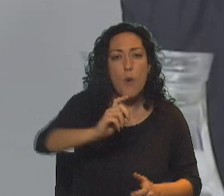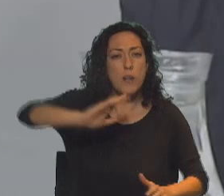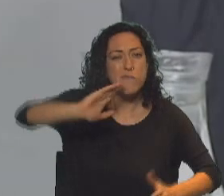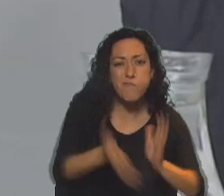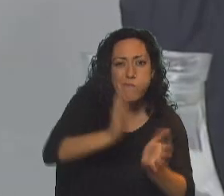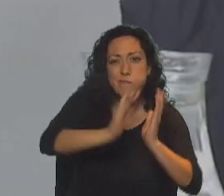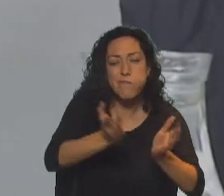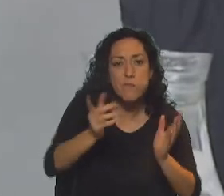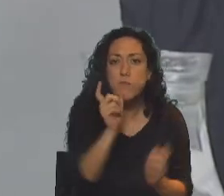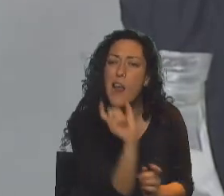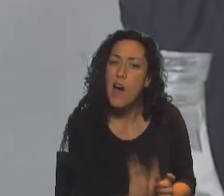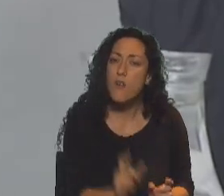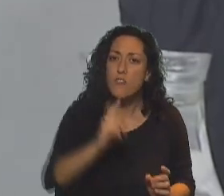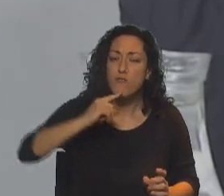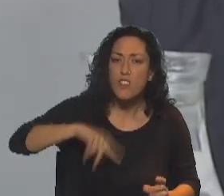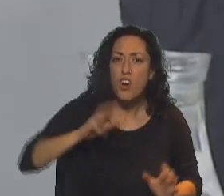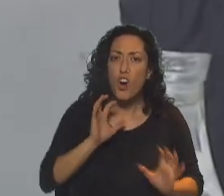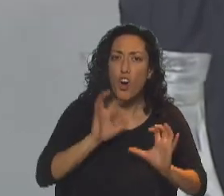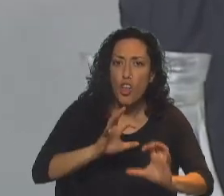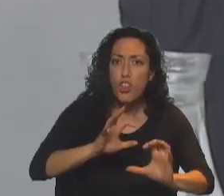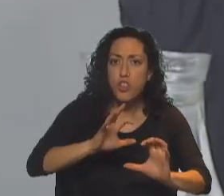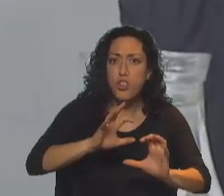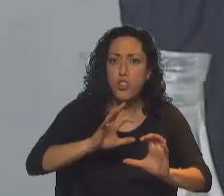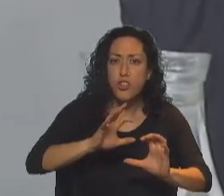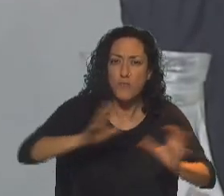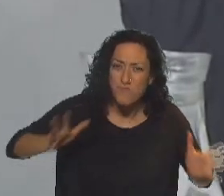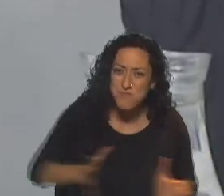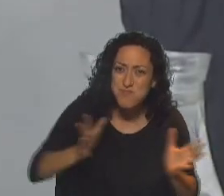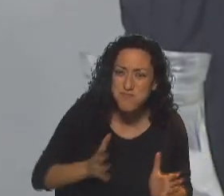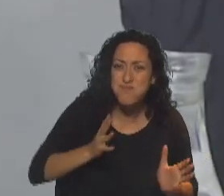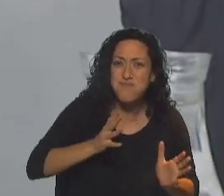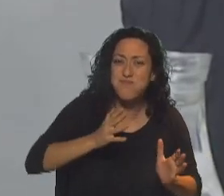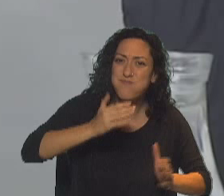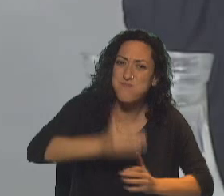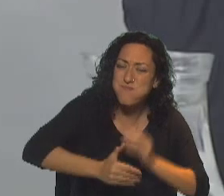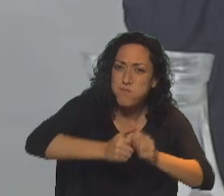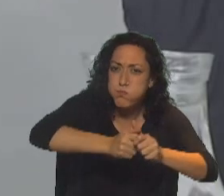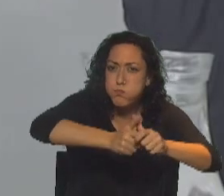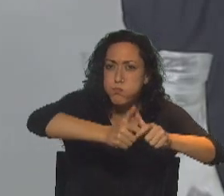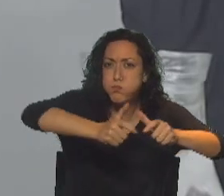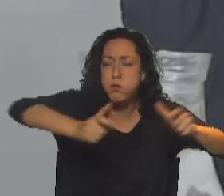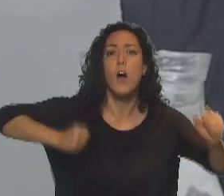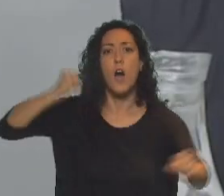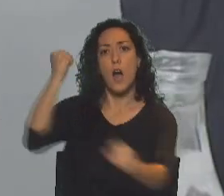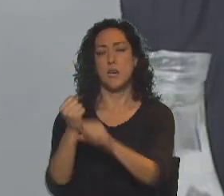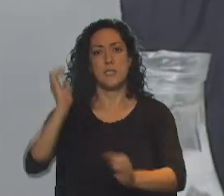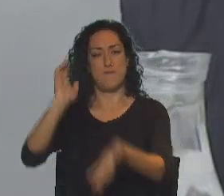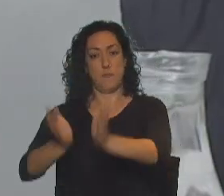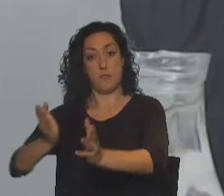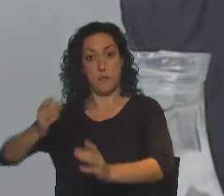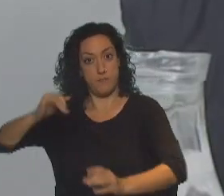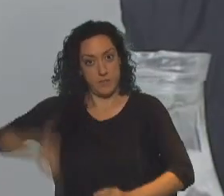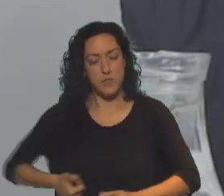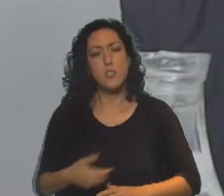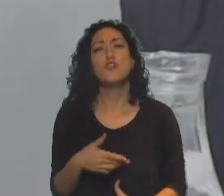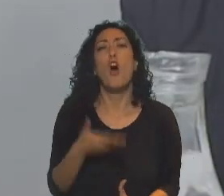después ese clima va creciendo, creciendo, creciendo y finalmente se produce, bueno. Pero yo no quiero